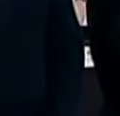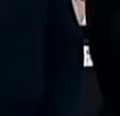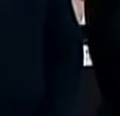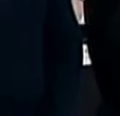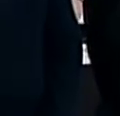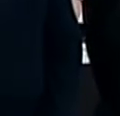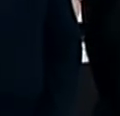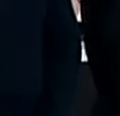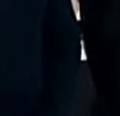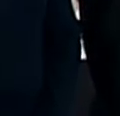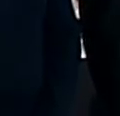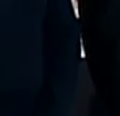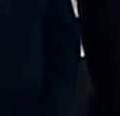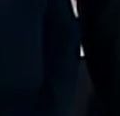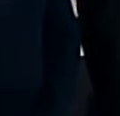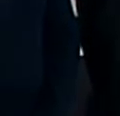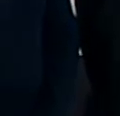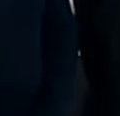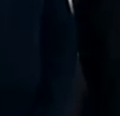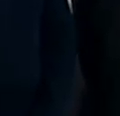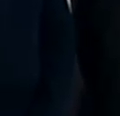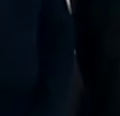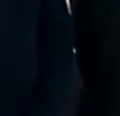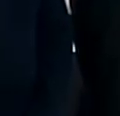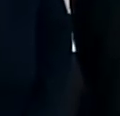¿Cómo se ve ahí? Víctor.